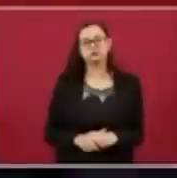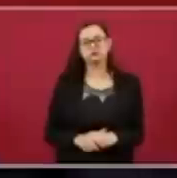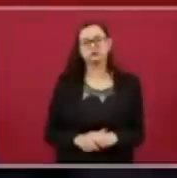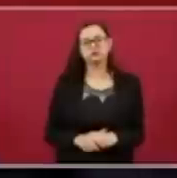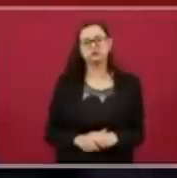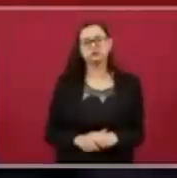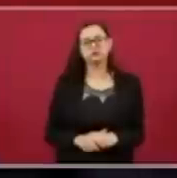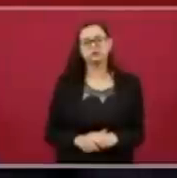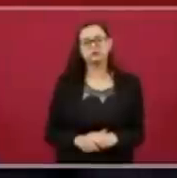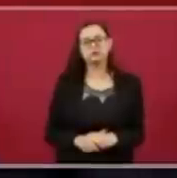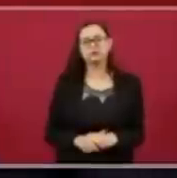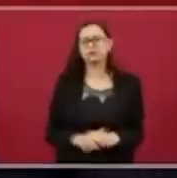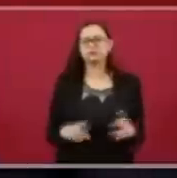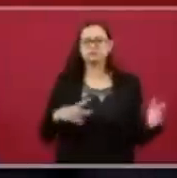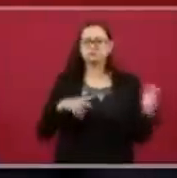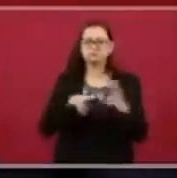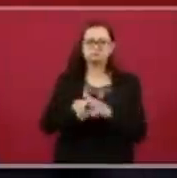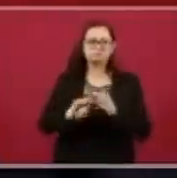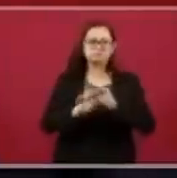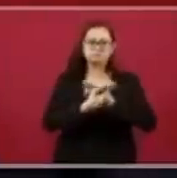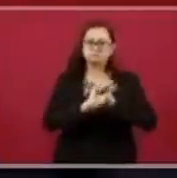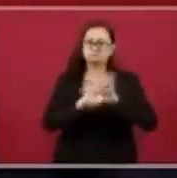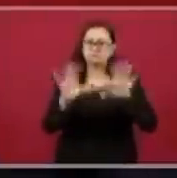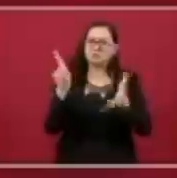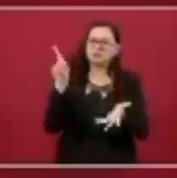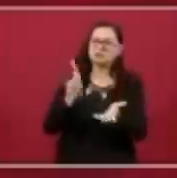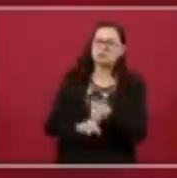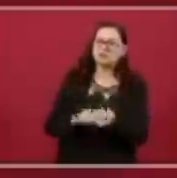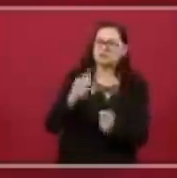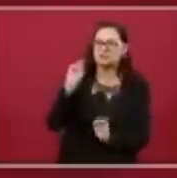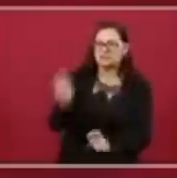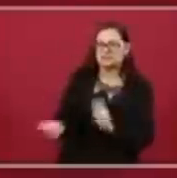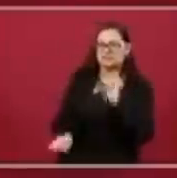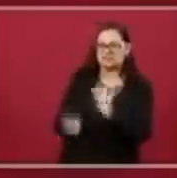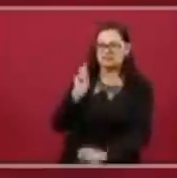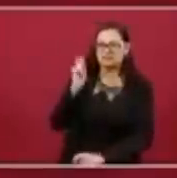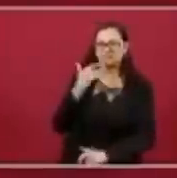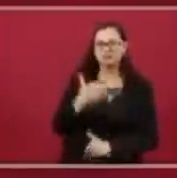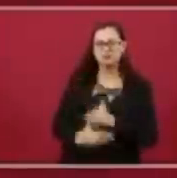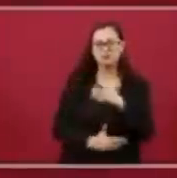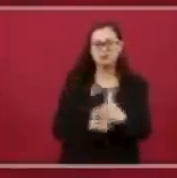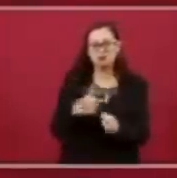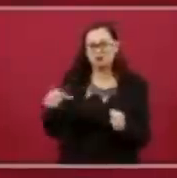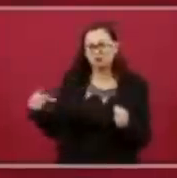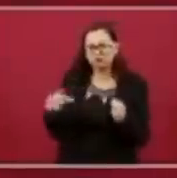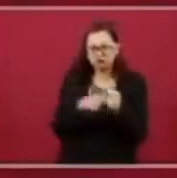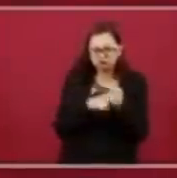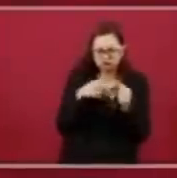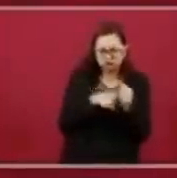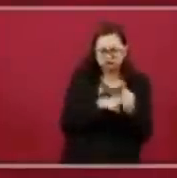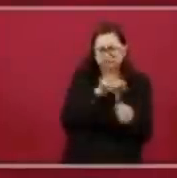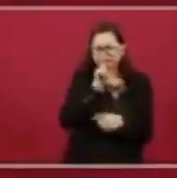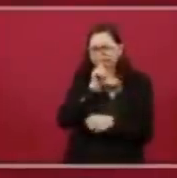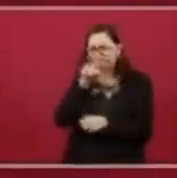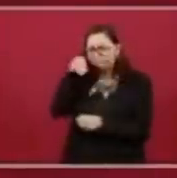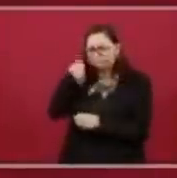podamos transparentar todos estos procesos. No tienen por qué ocultarse, no tengo por qué